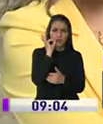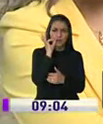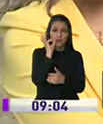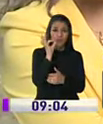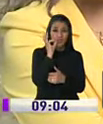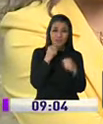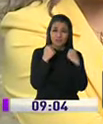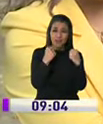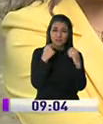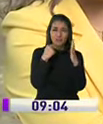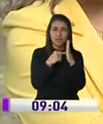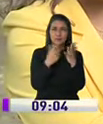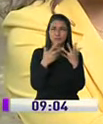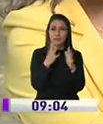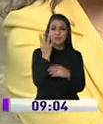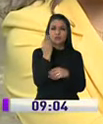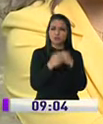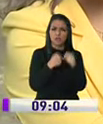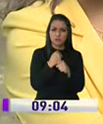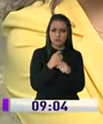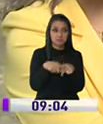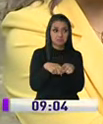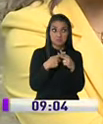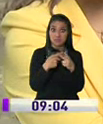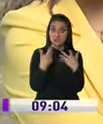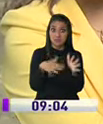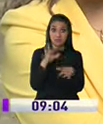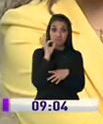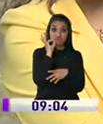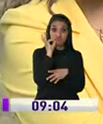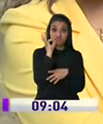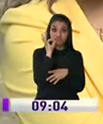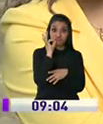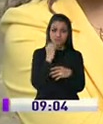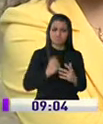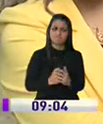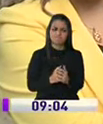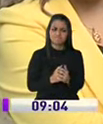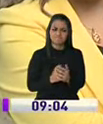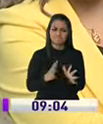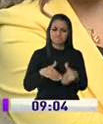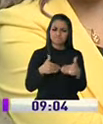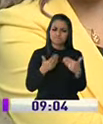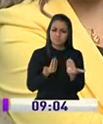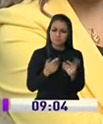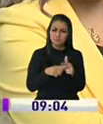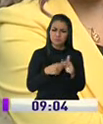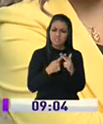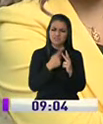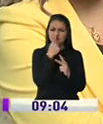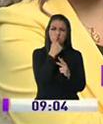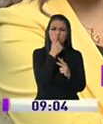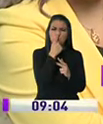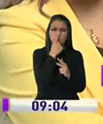fue cuando tenía 14 años, ¿no? Y fue algo por